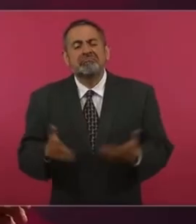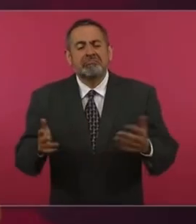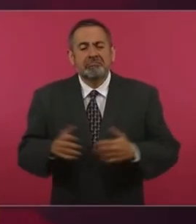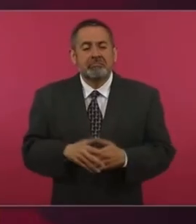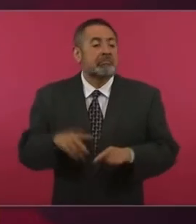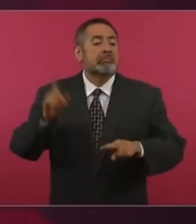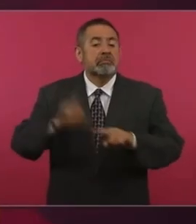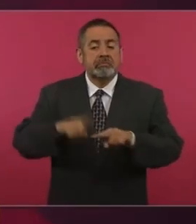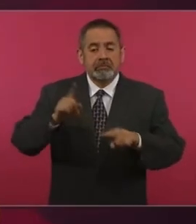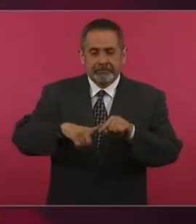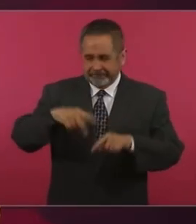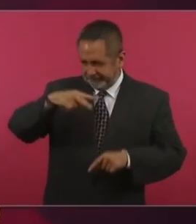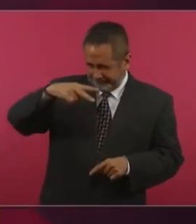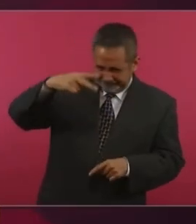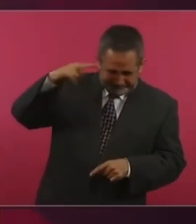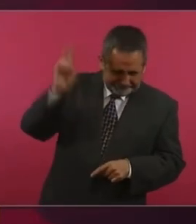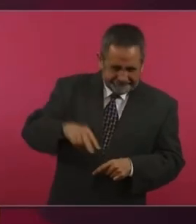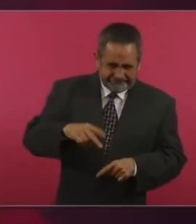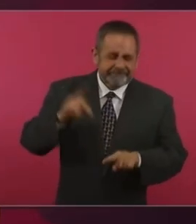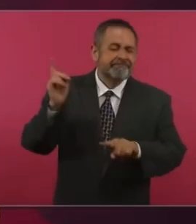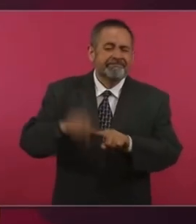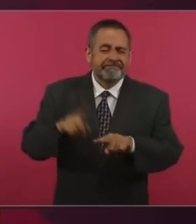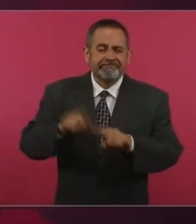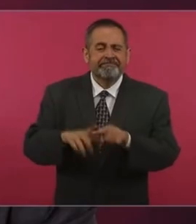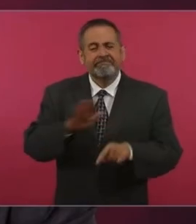se supo a ciencia cierta